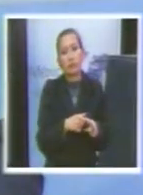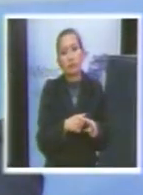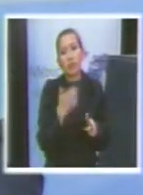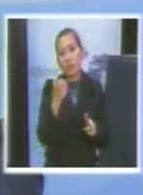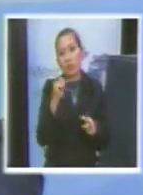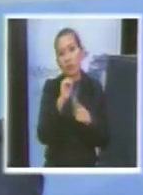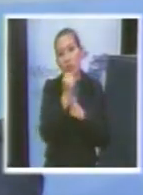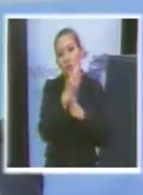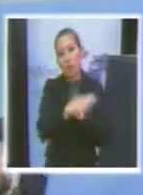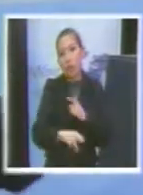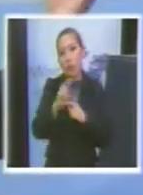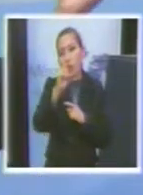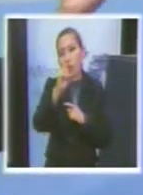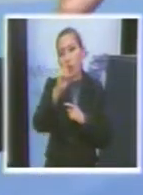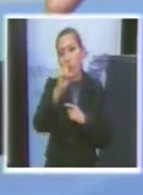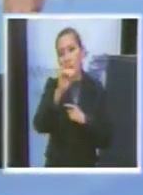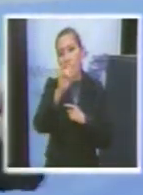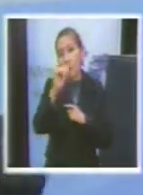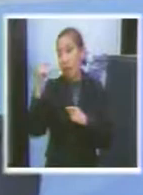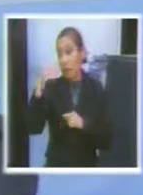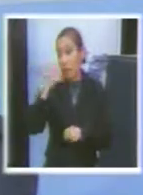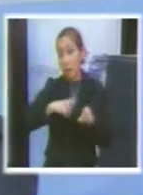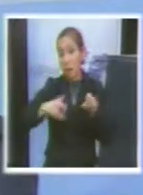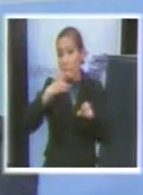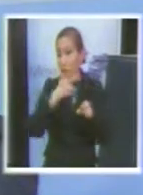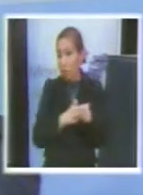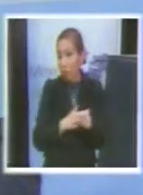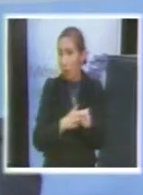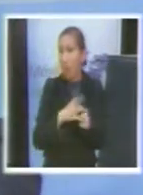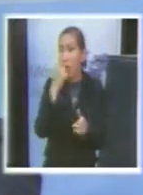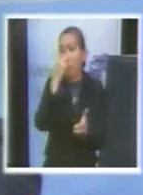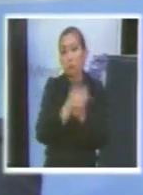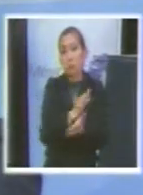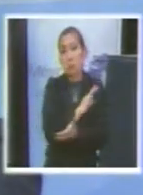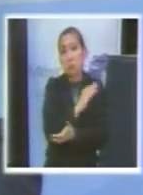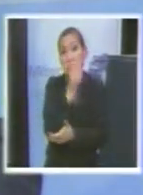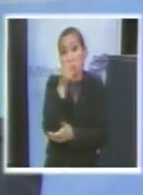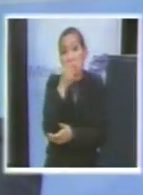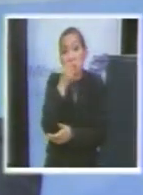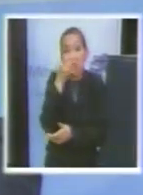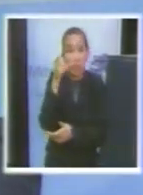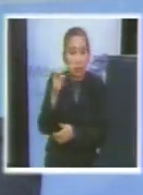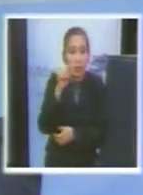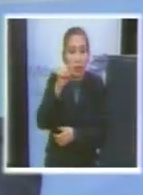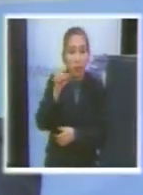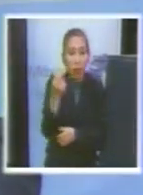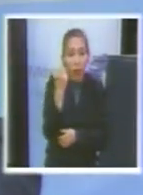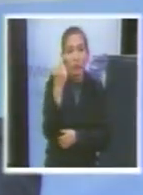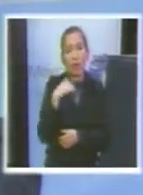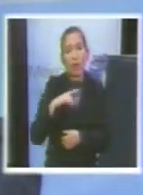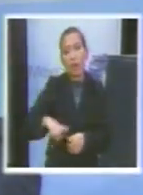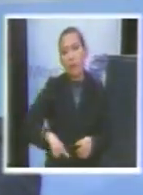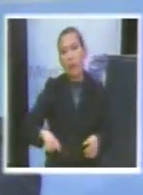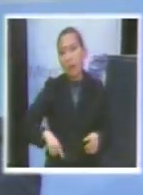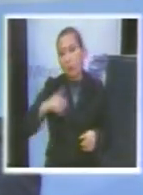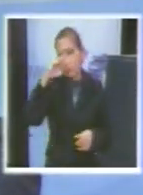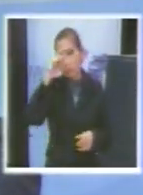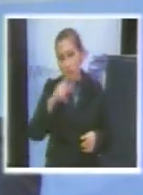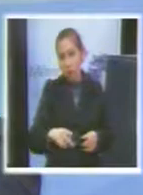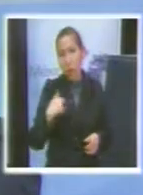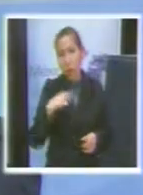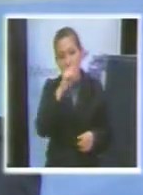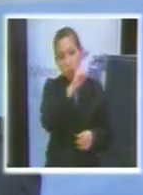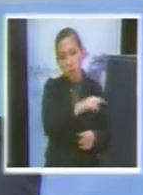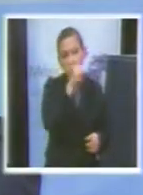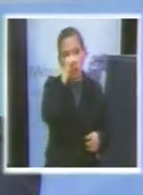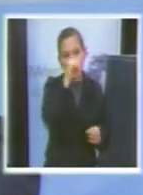la situación en Ucrania, está aquí el señor embajador. Lo único que le puedo decir es lo que ya ha dicho el gobierno de México por conducto